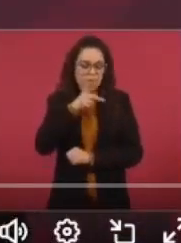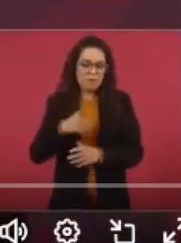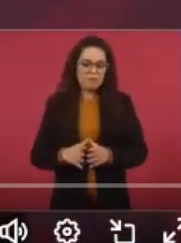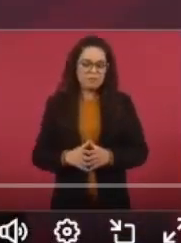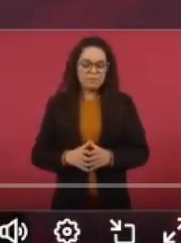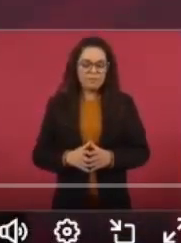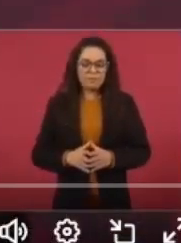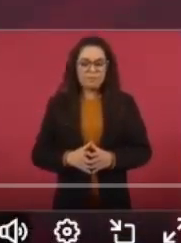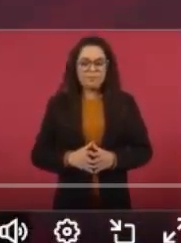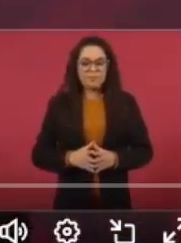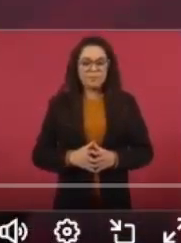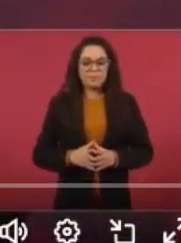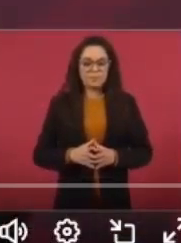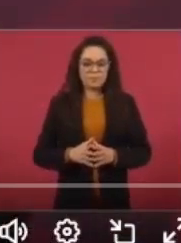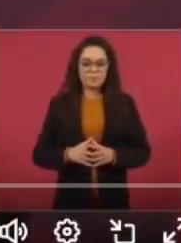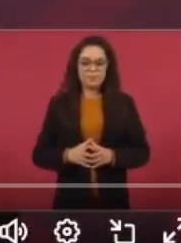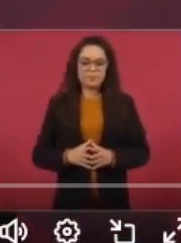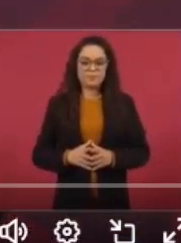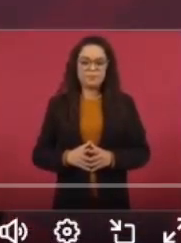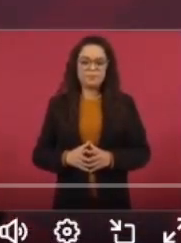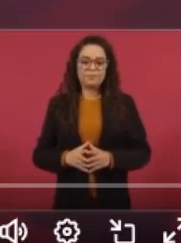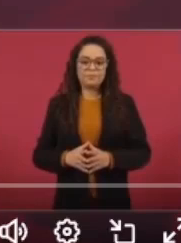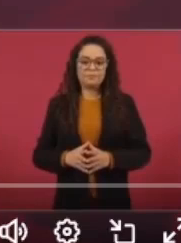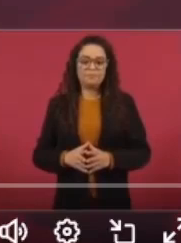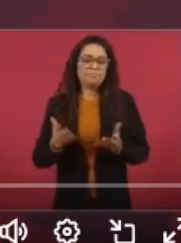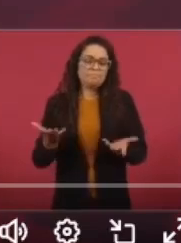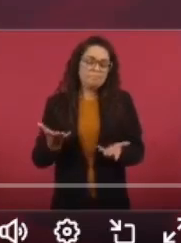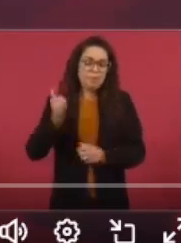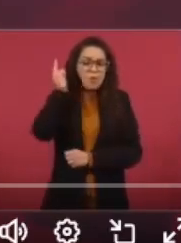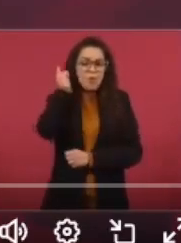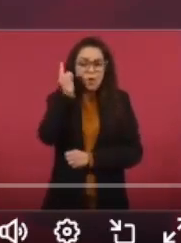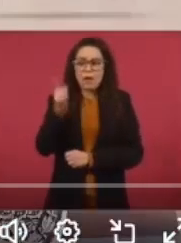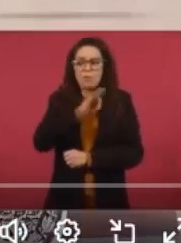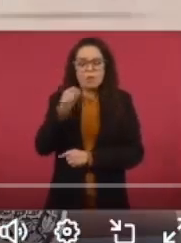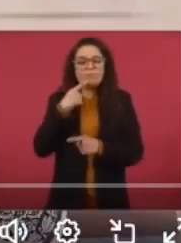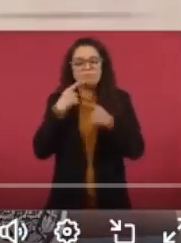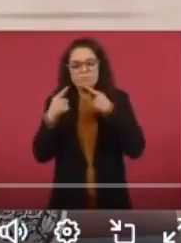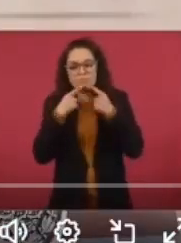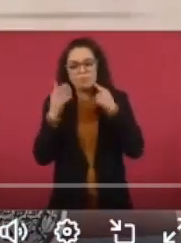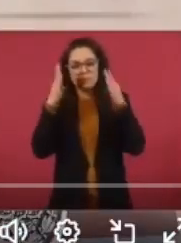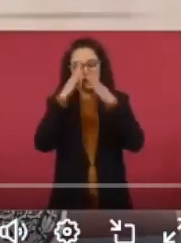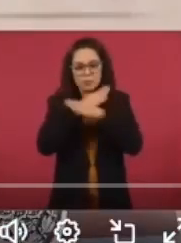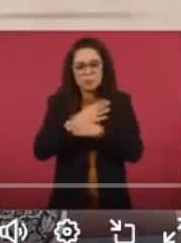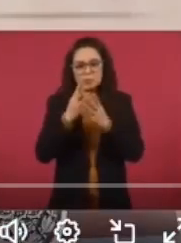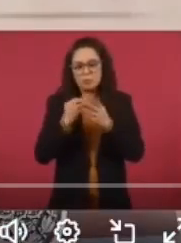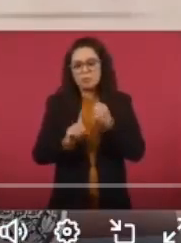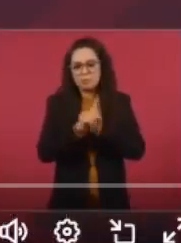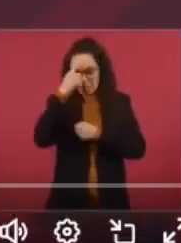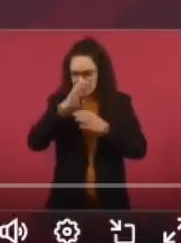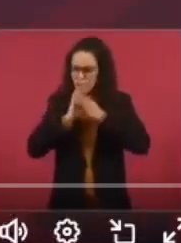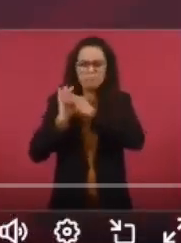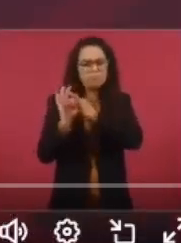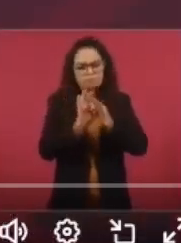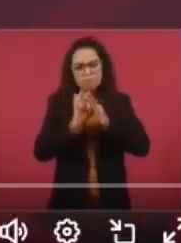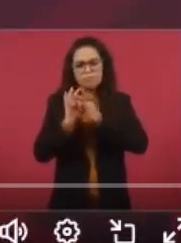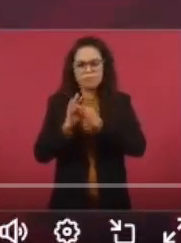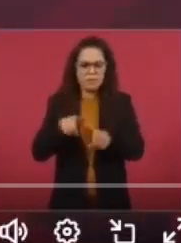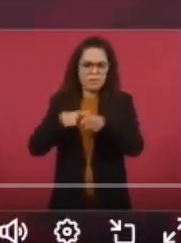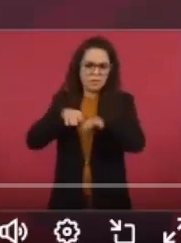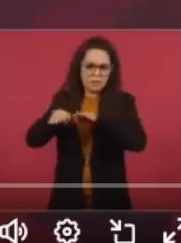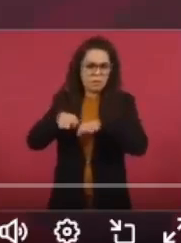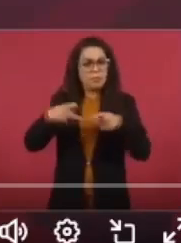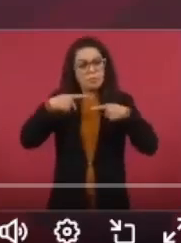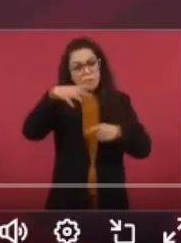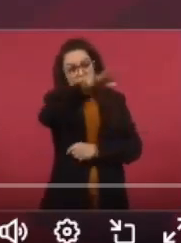desear que haya unidad, armonía, para que el pueblo pueda